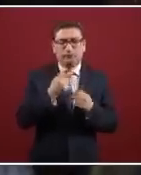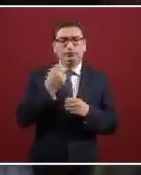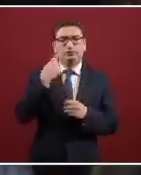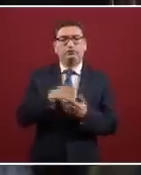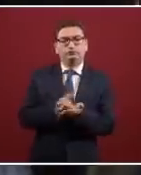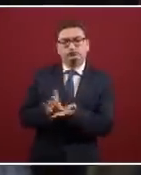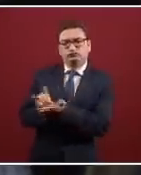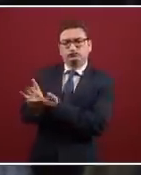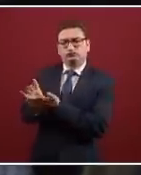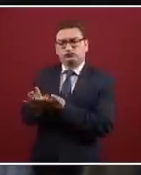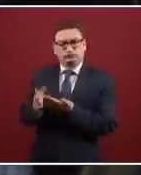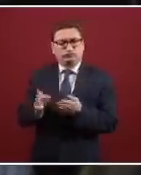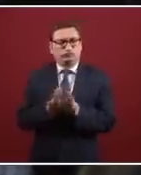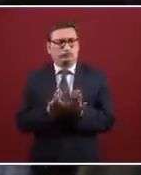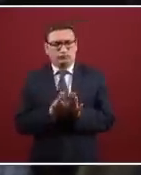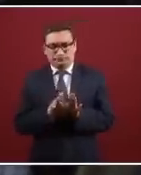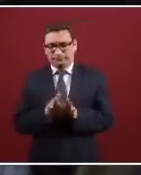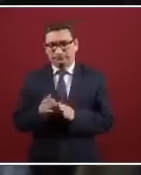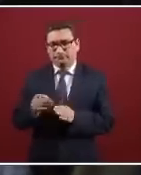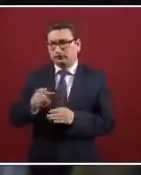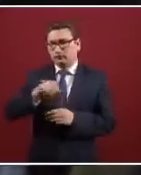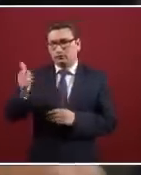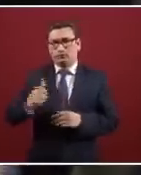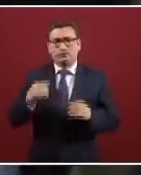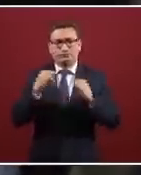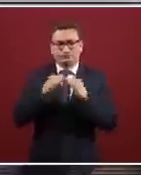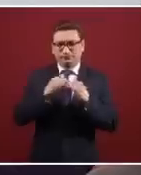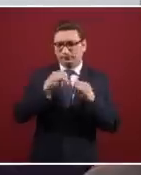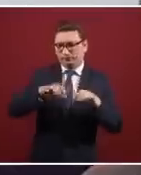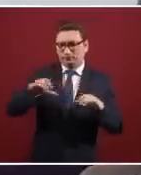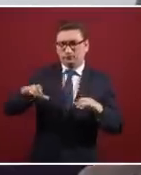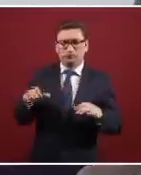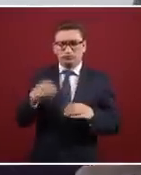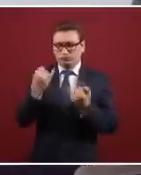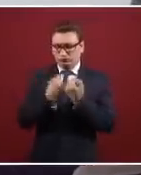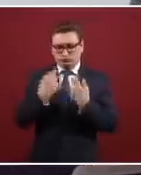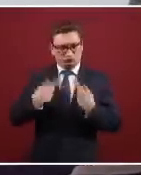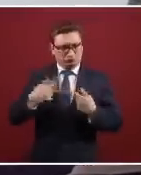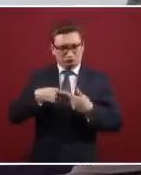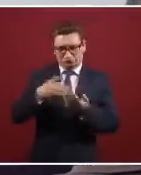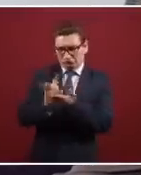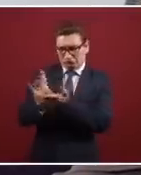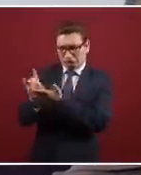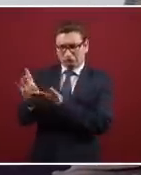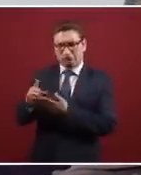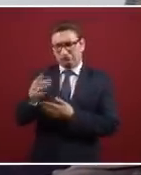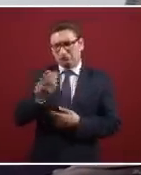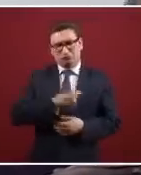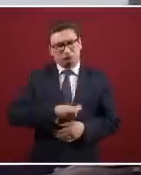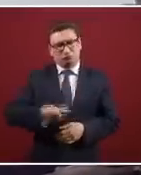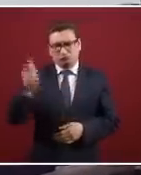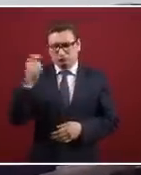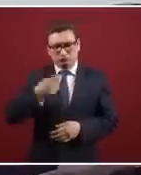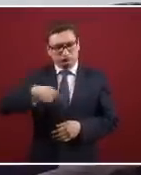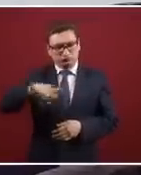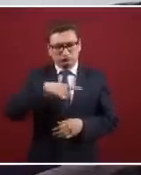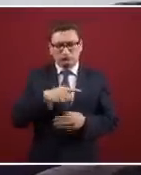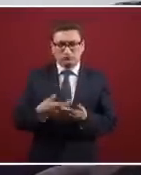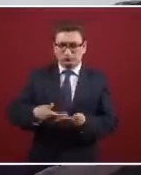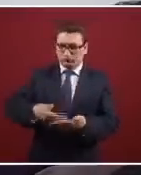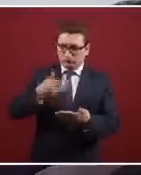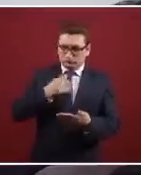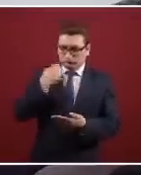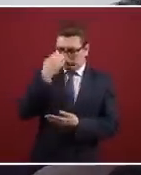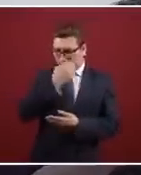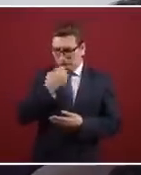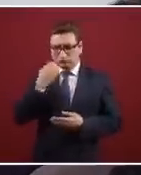despedir a sus funcionarios, las demás dependencias que han hecho recortes han tenido este análisis? ¿Le han